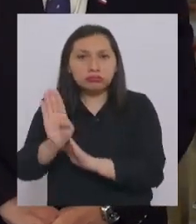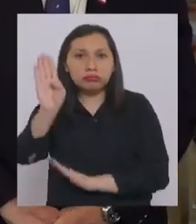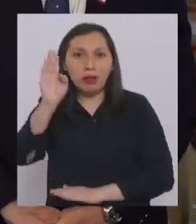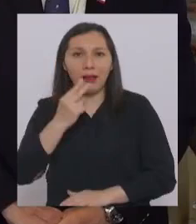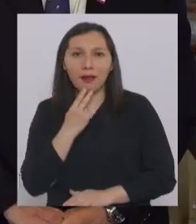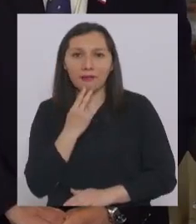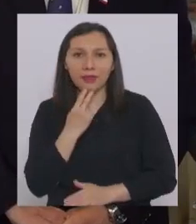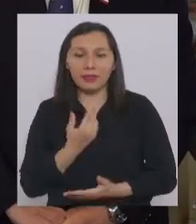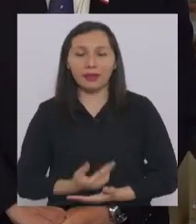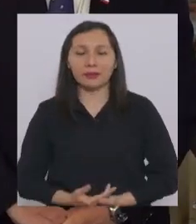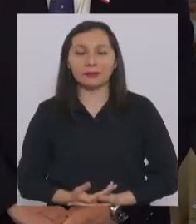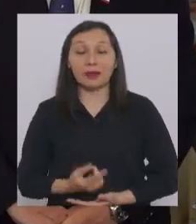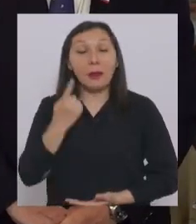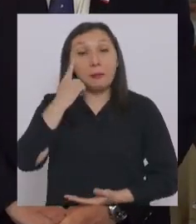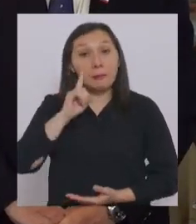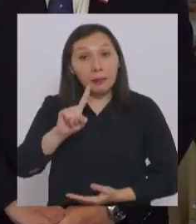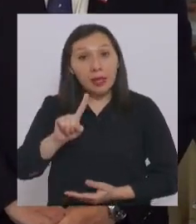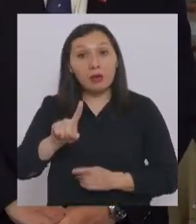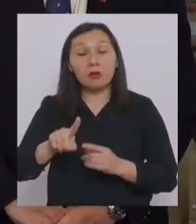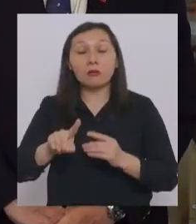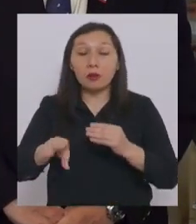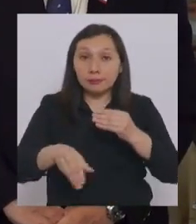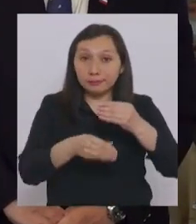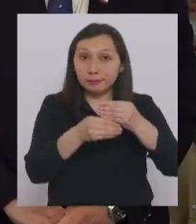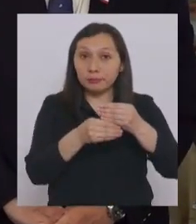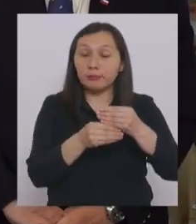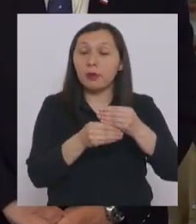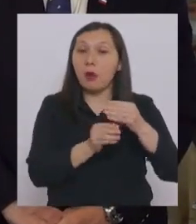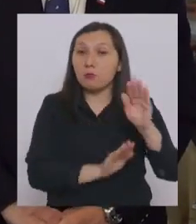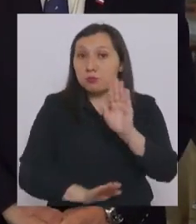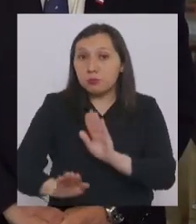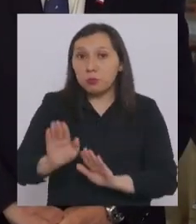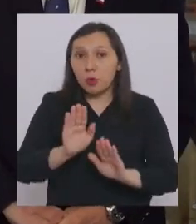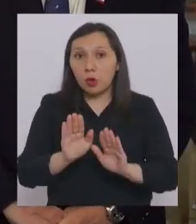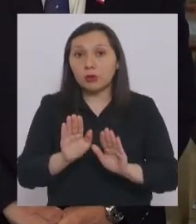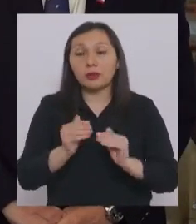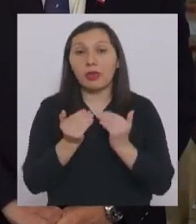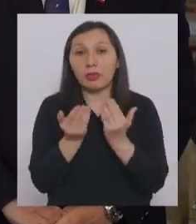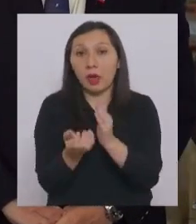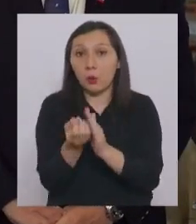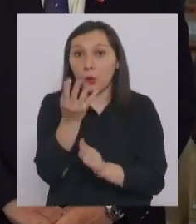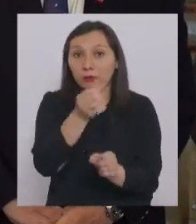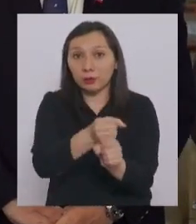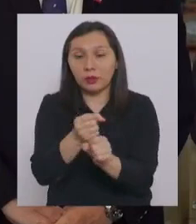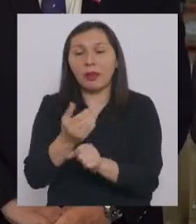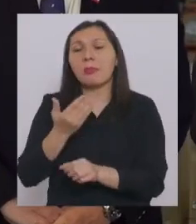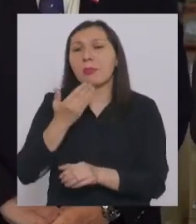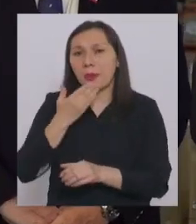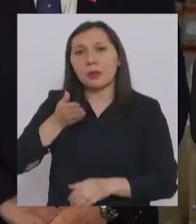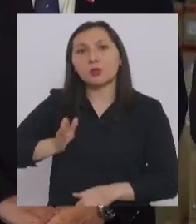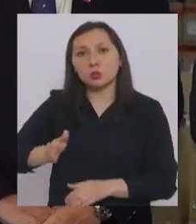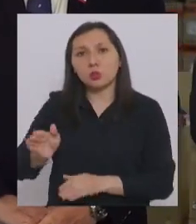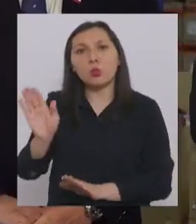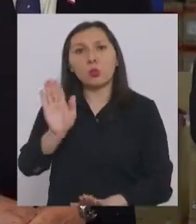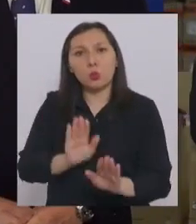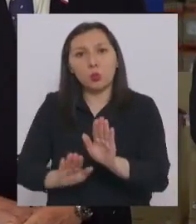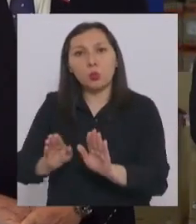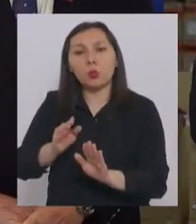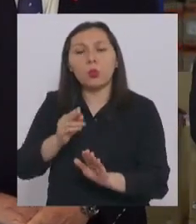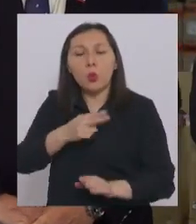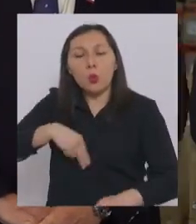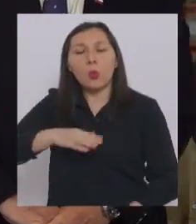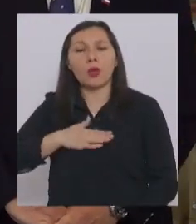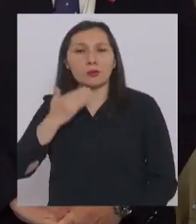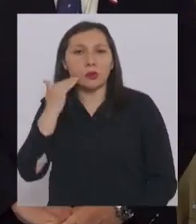vida. Pero además de proteger la creación de empleos, también vamos a seguir protegiendo a nuestros